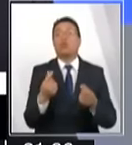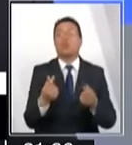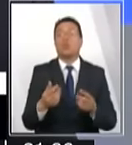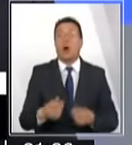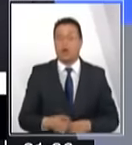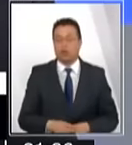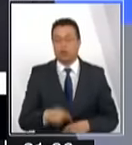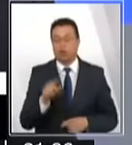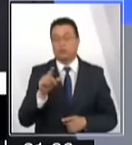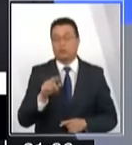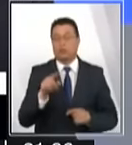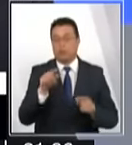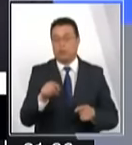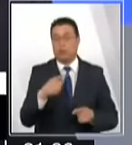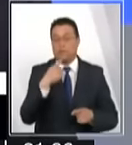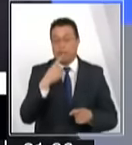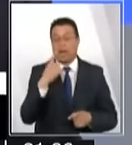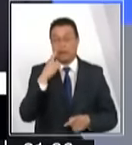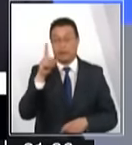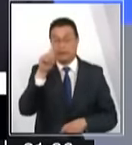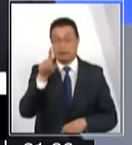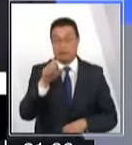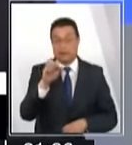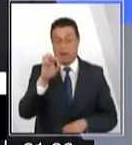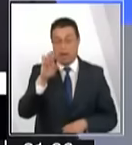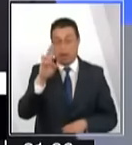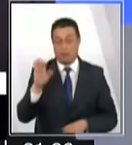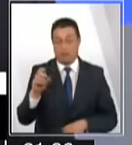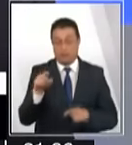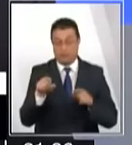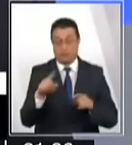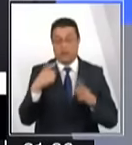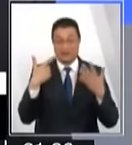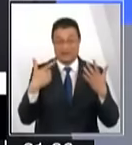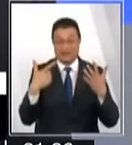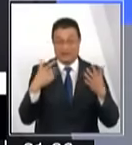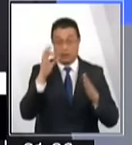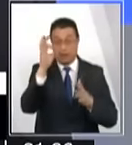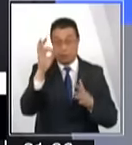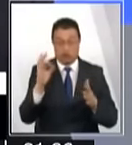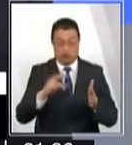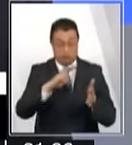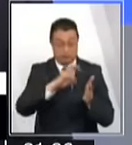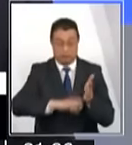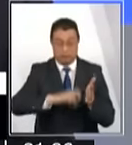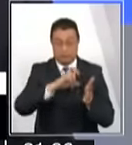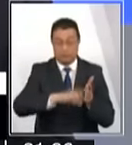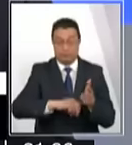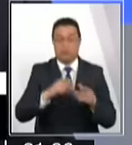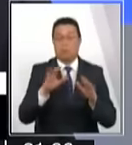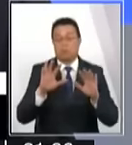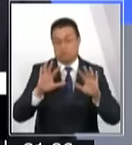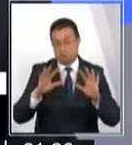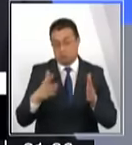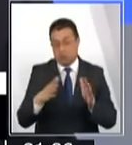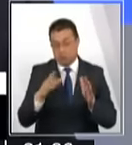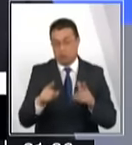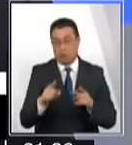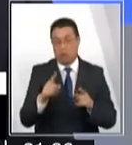el caso de de las isapre de los del 7% que se paga la isapre aproximadamente